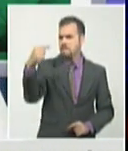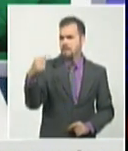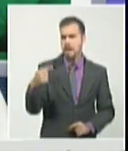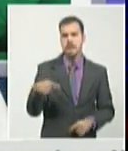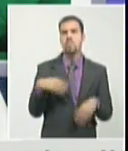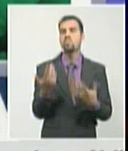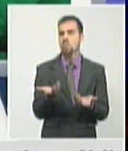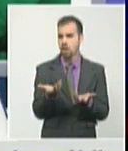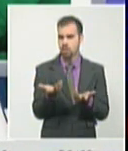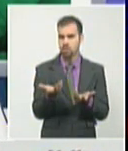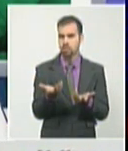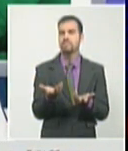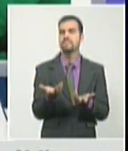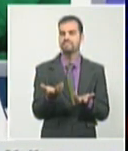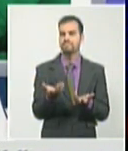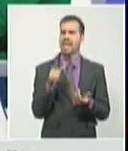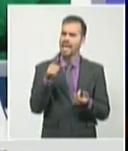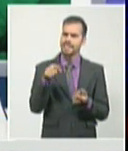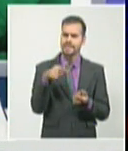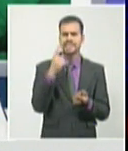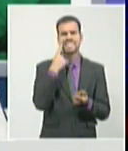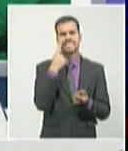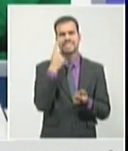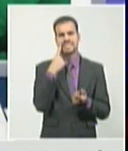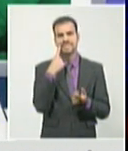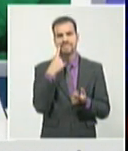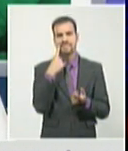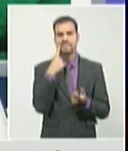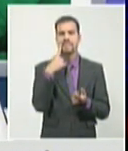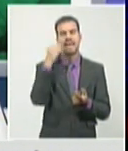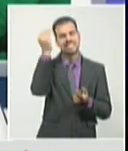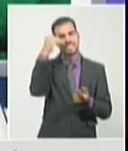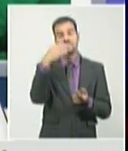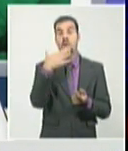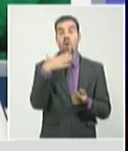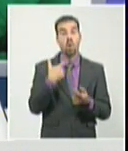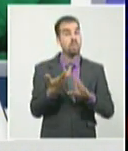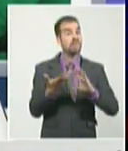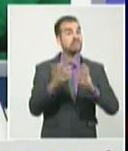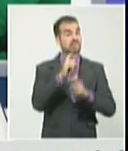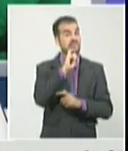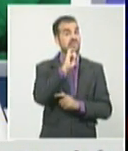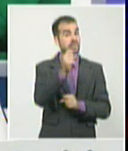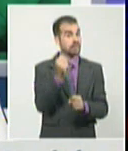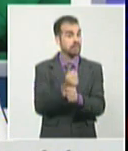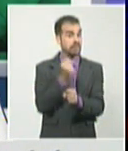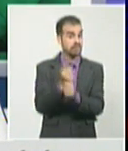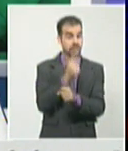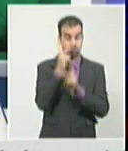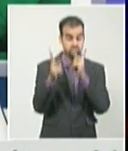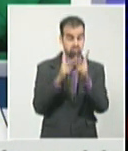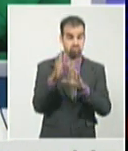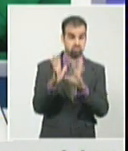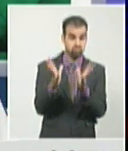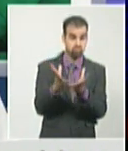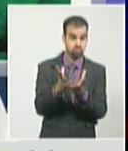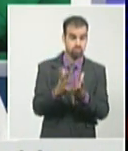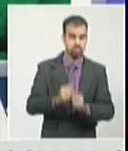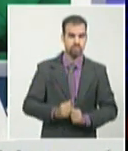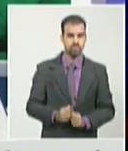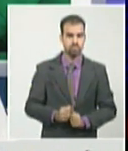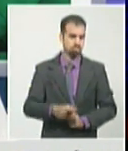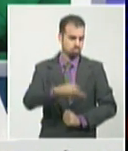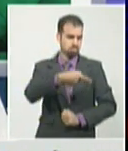ayuda a darnos cuenta de la complejidad del trabajo no hoy o ayer por dos